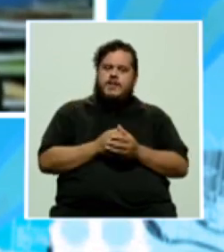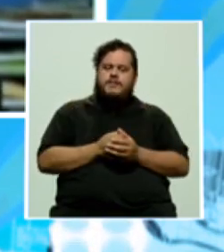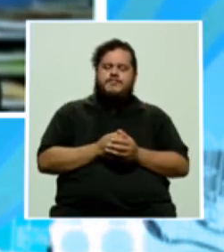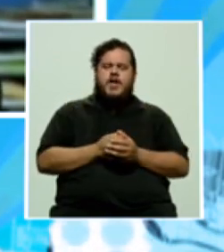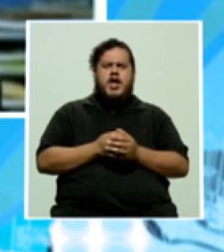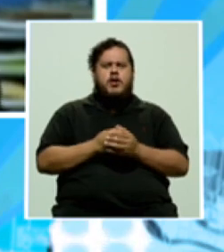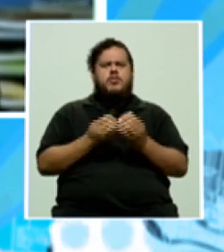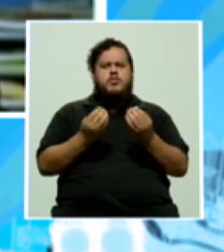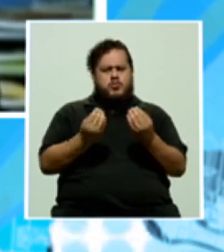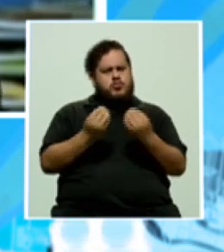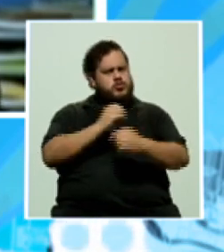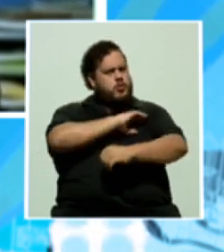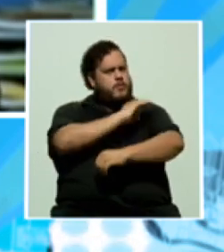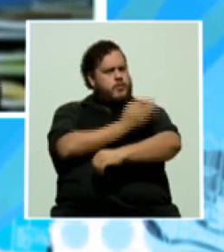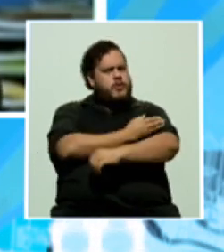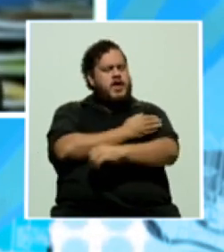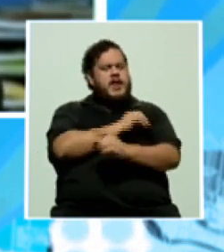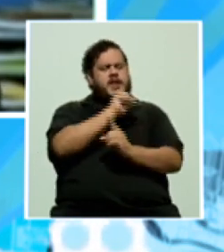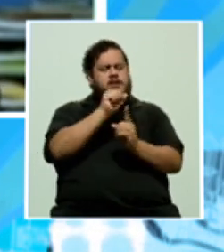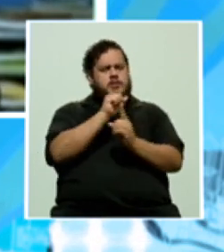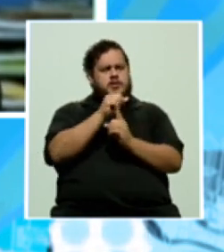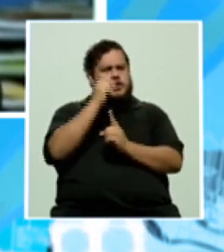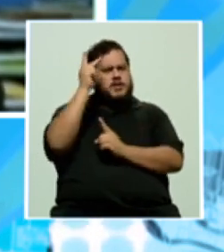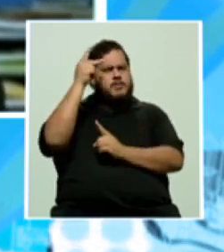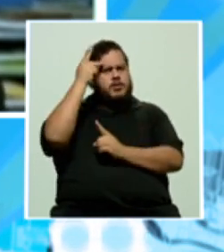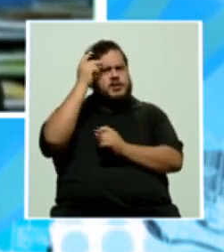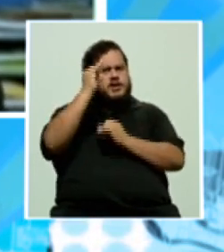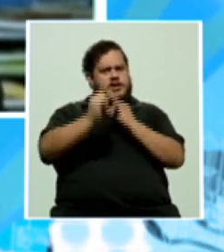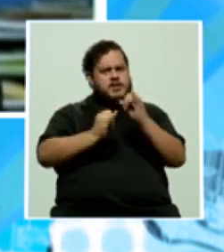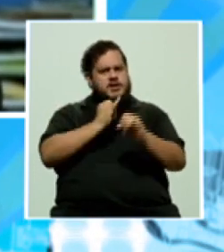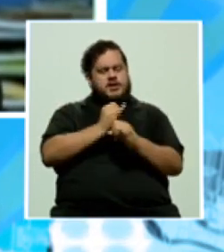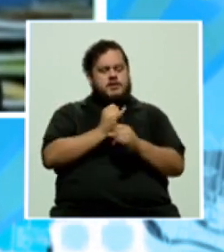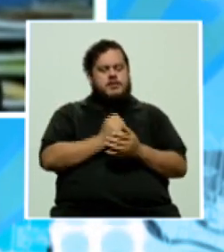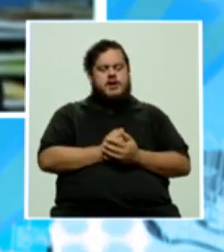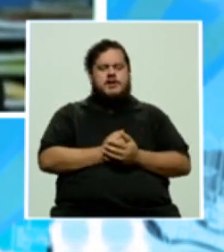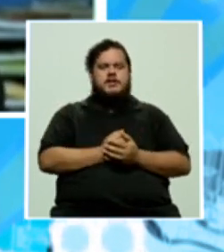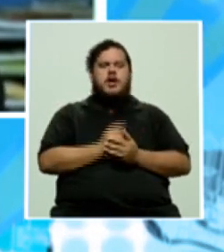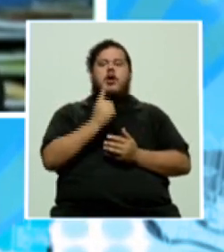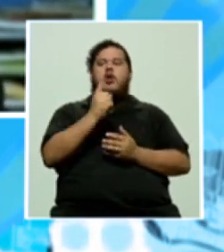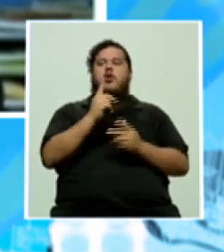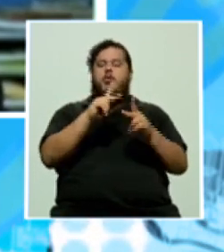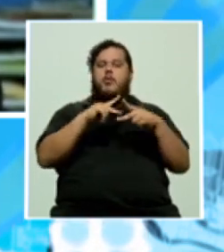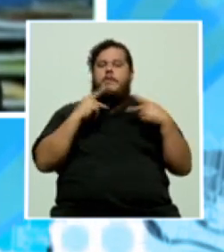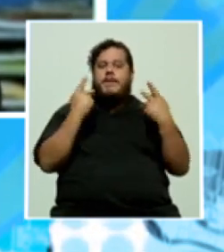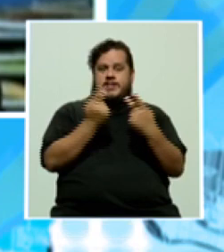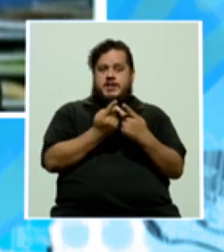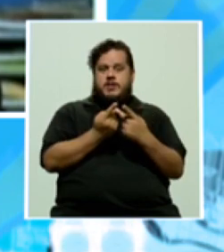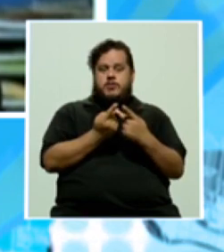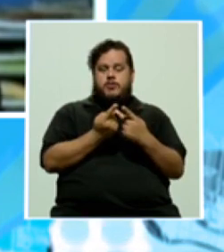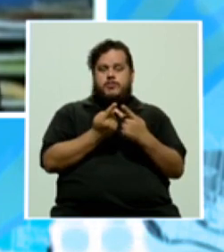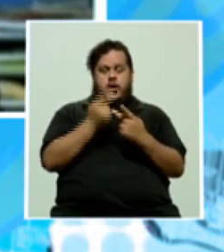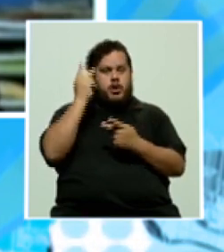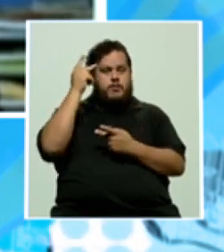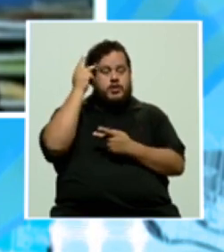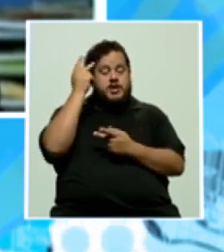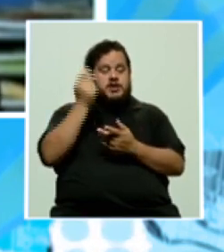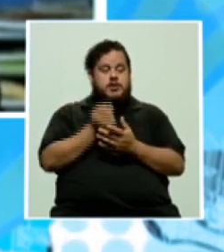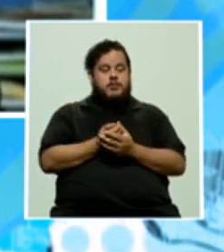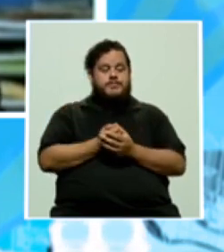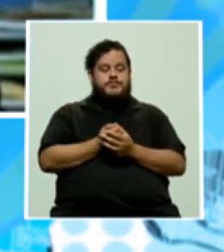muy poderoso en cuestión de políticas internacionales, un partido que está